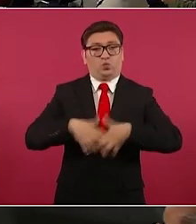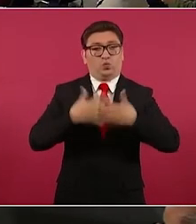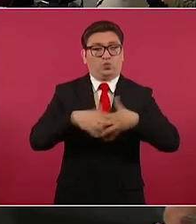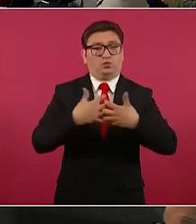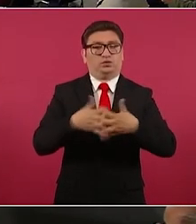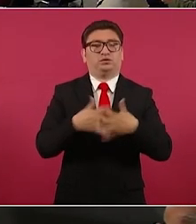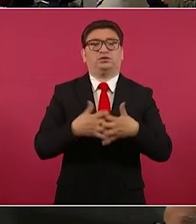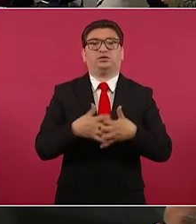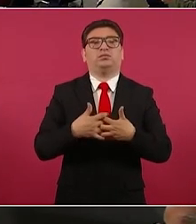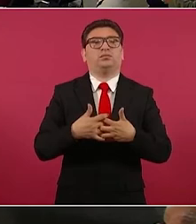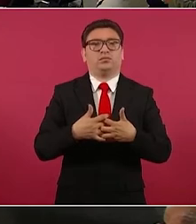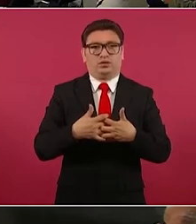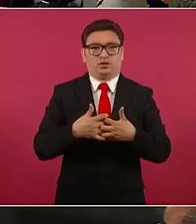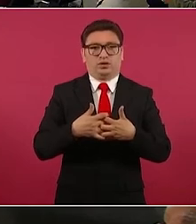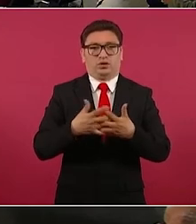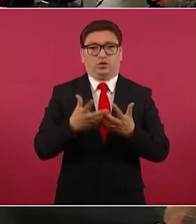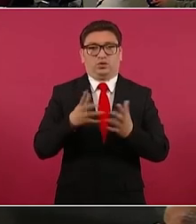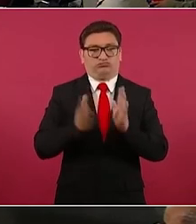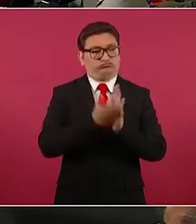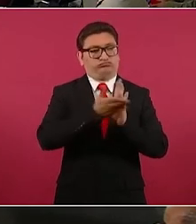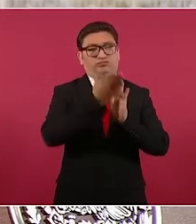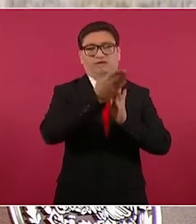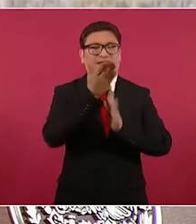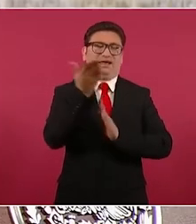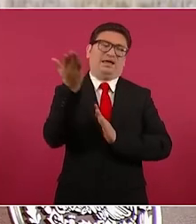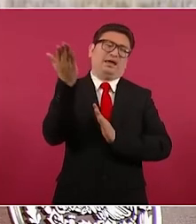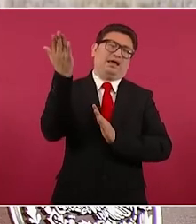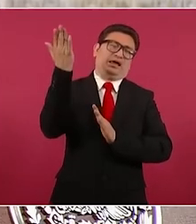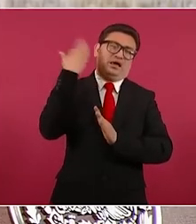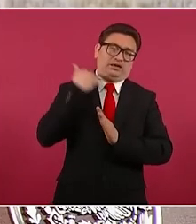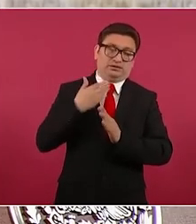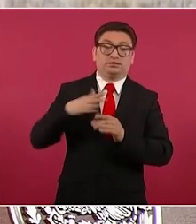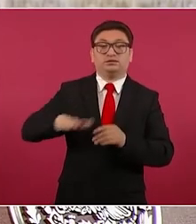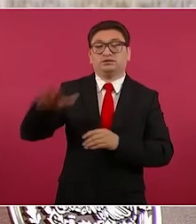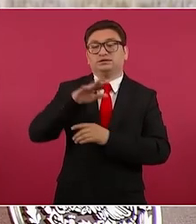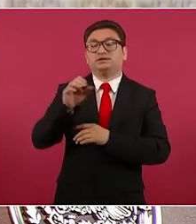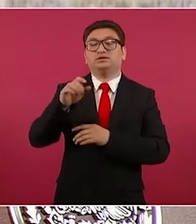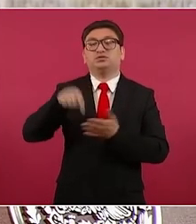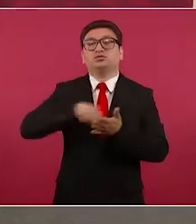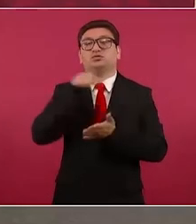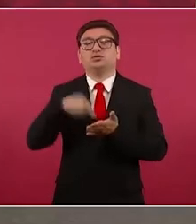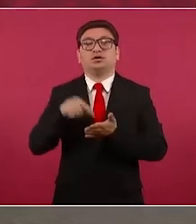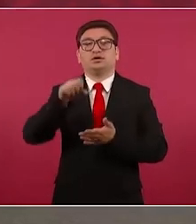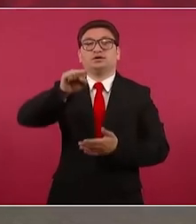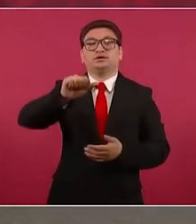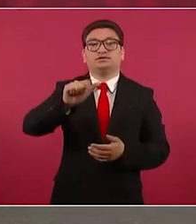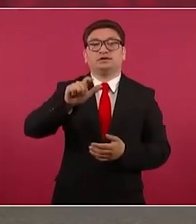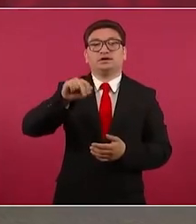refinería que se hizo en Salina Cruz,